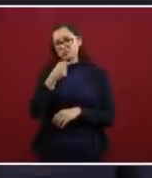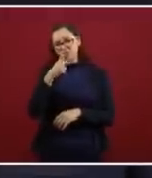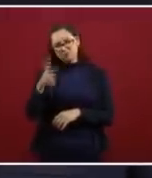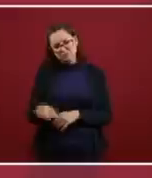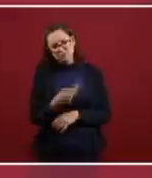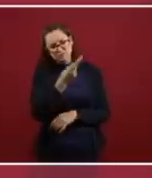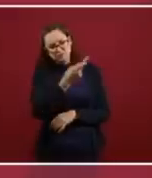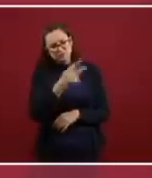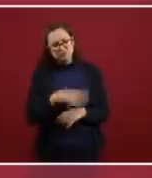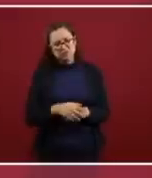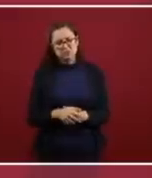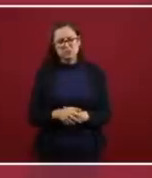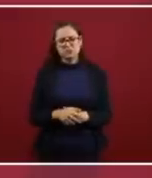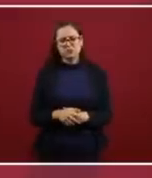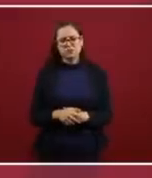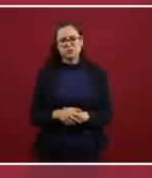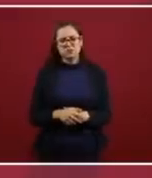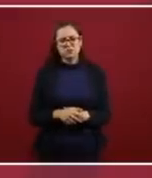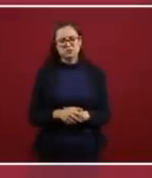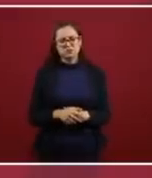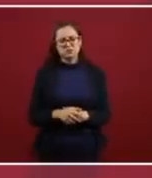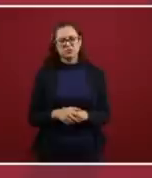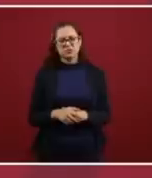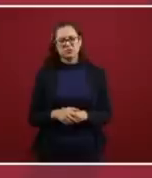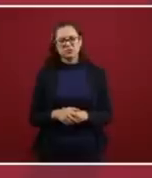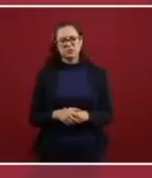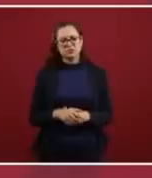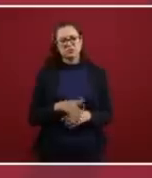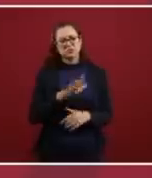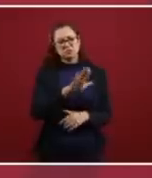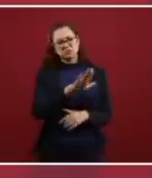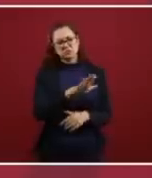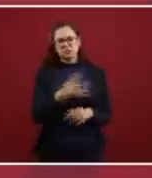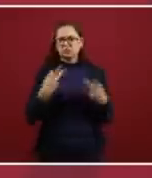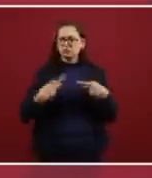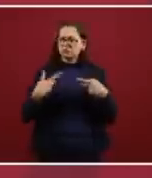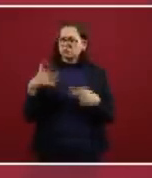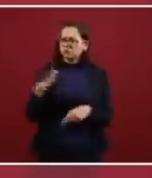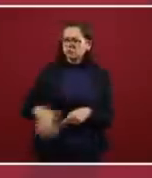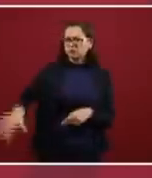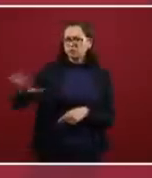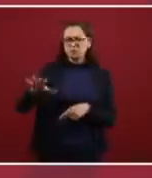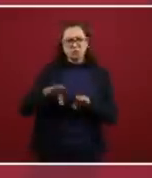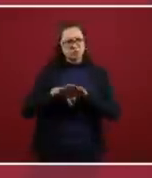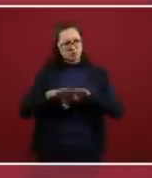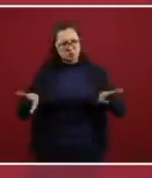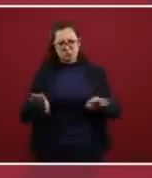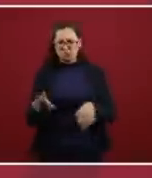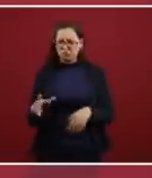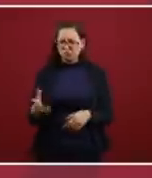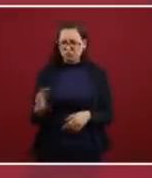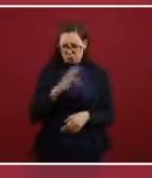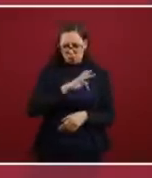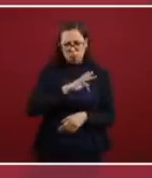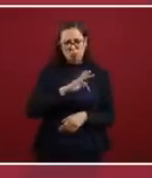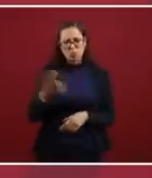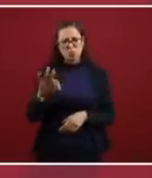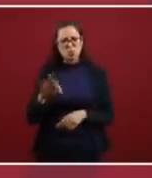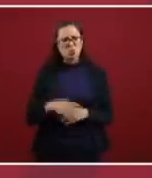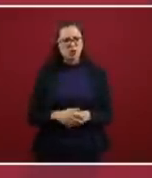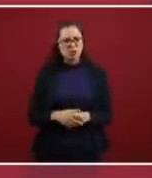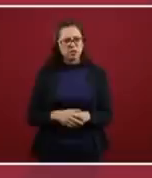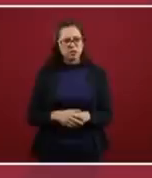si estaba el pueblo de México preparado para la democracia, y